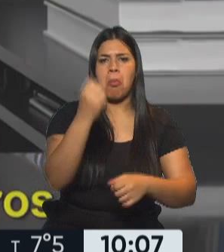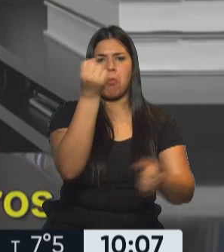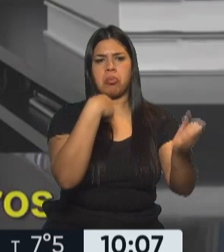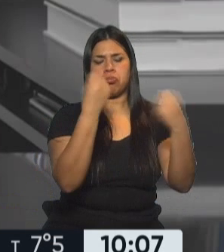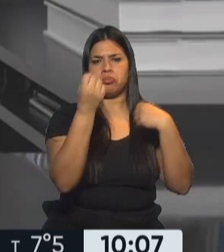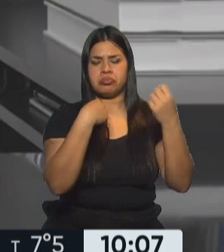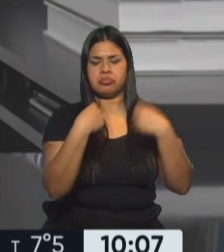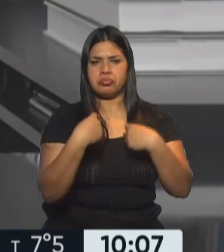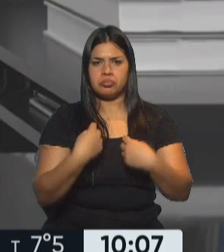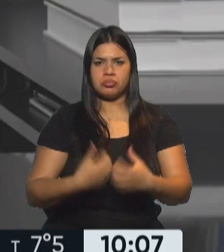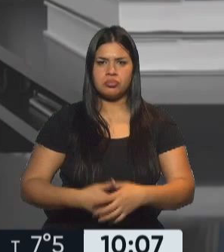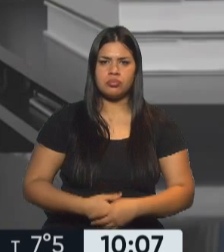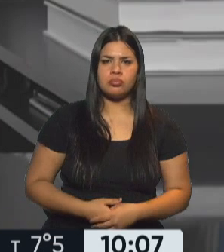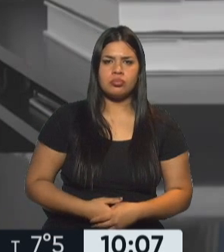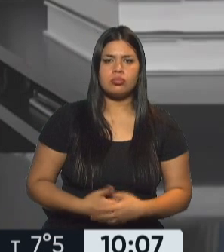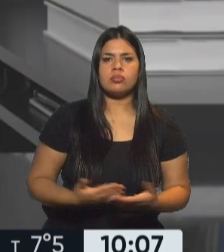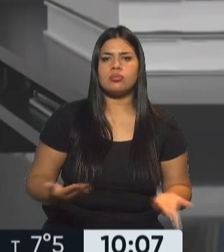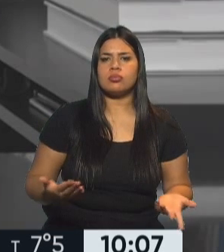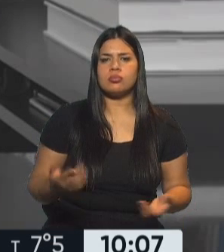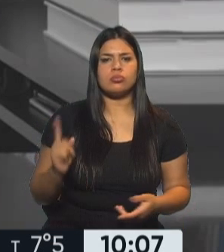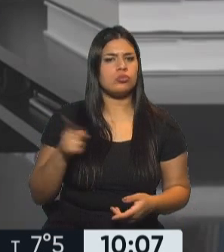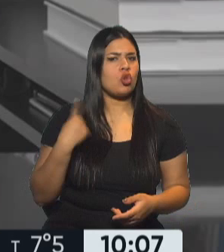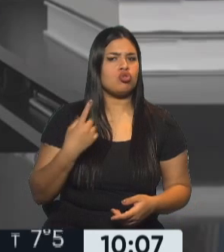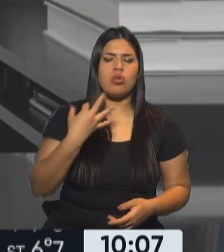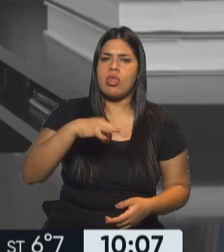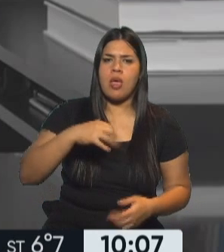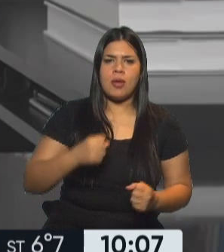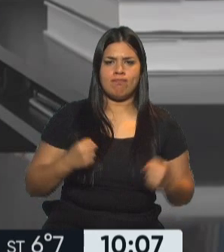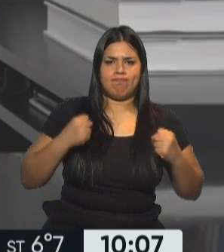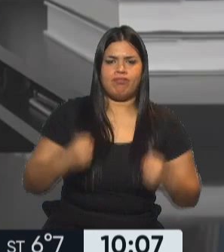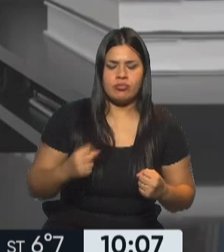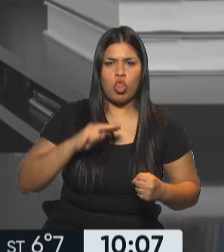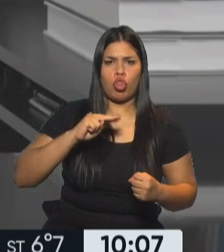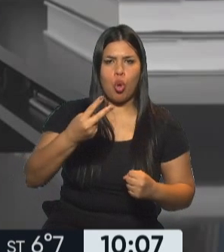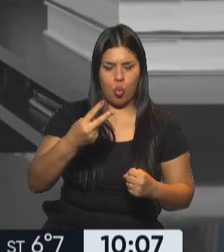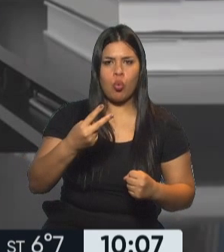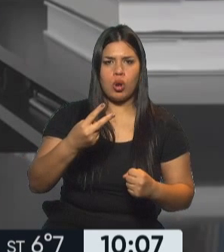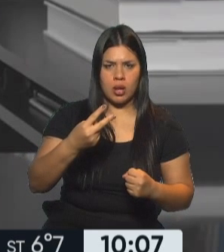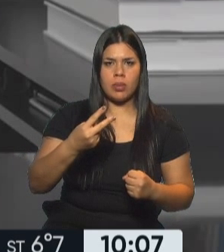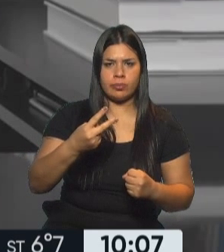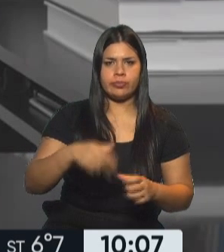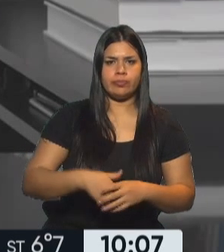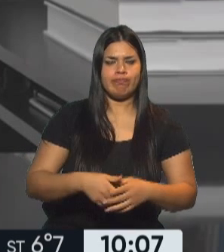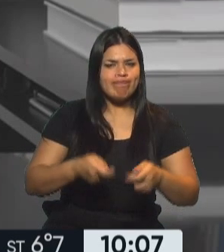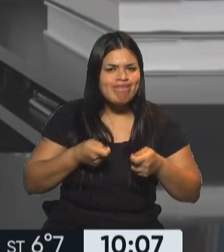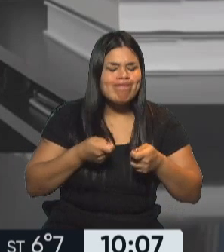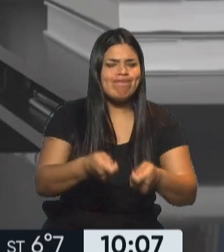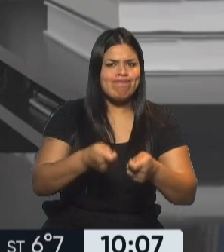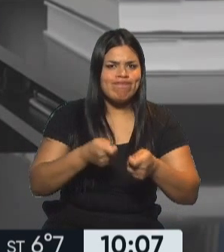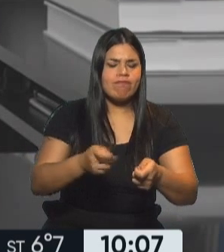vez mayor nos obligan a redoblar nuestros esfuerzos para que esa exigencia sea cada